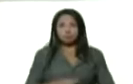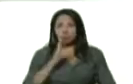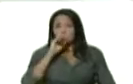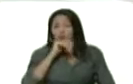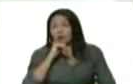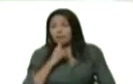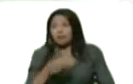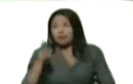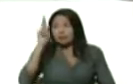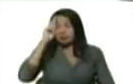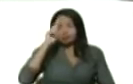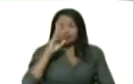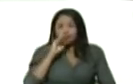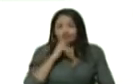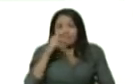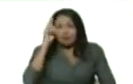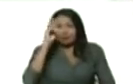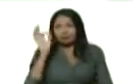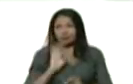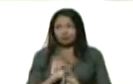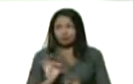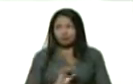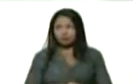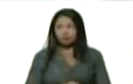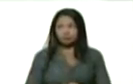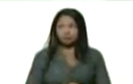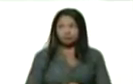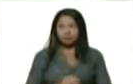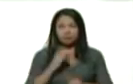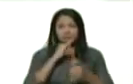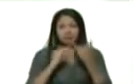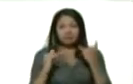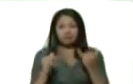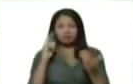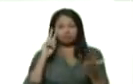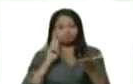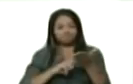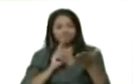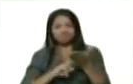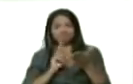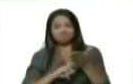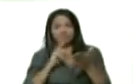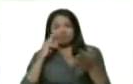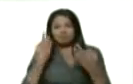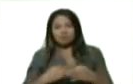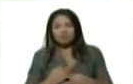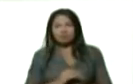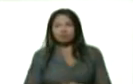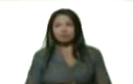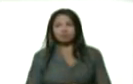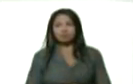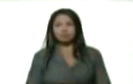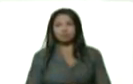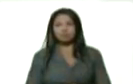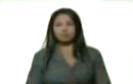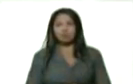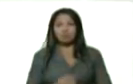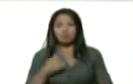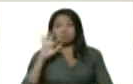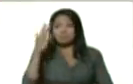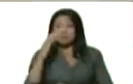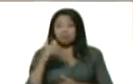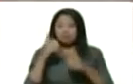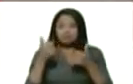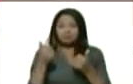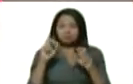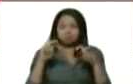razón y no tiene razón. Al final rectificó parcialmente. Y me parece muy bien que